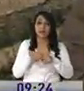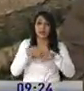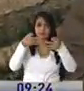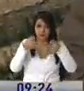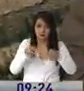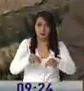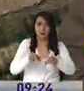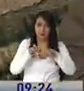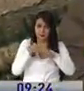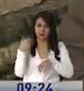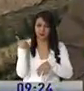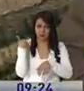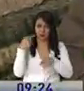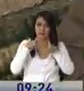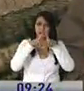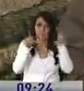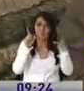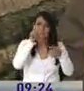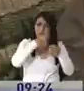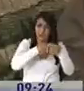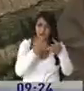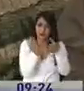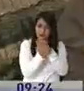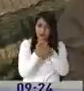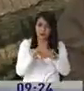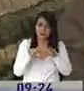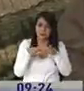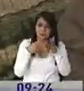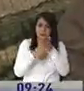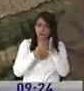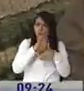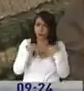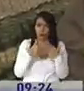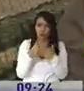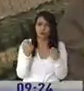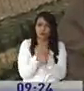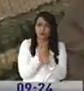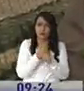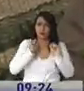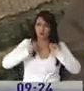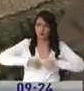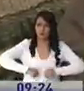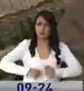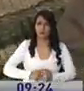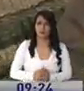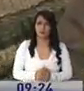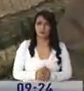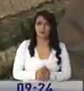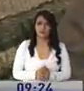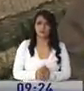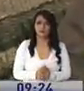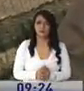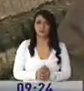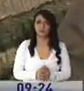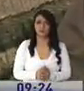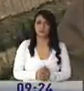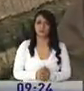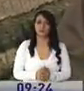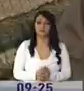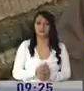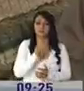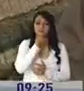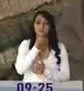cuenta con todas las los documentos los permisos para trabajar en este caso todavía habrá Que confirmar